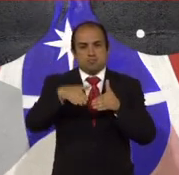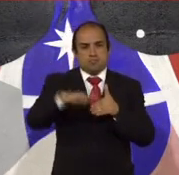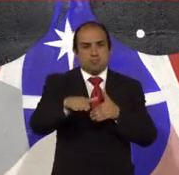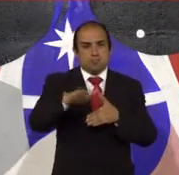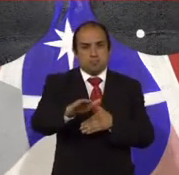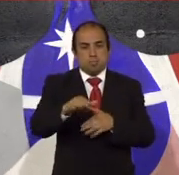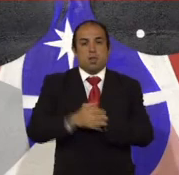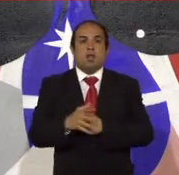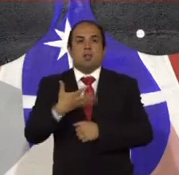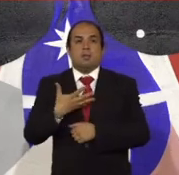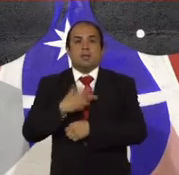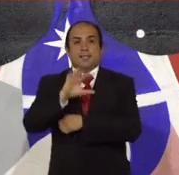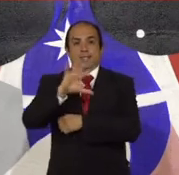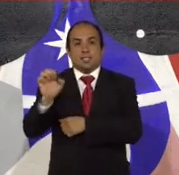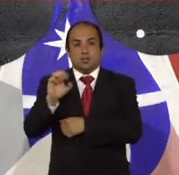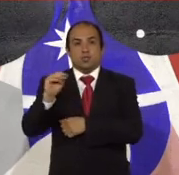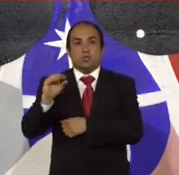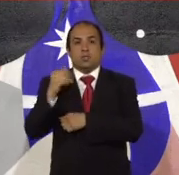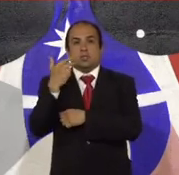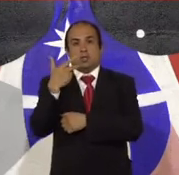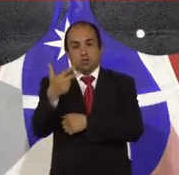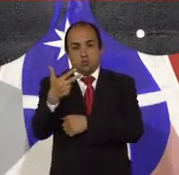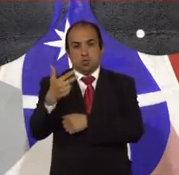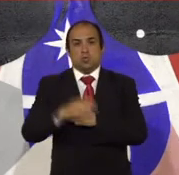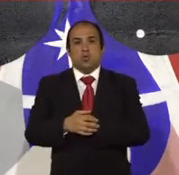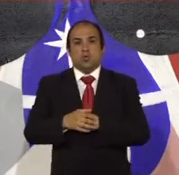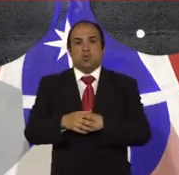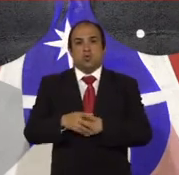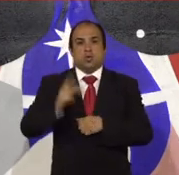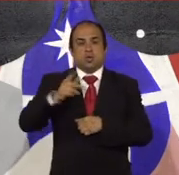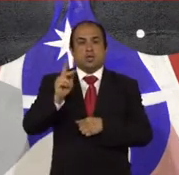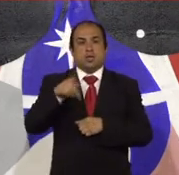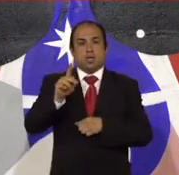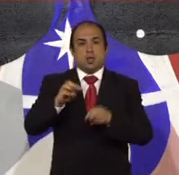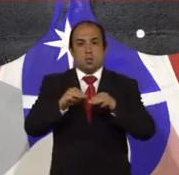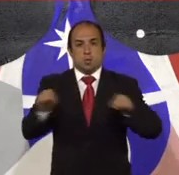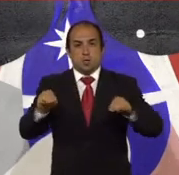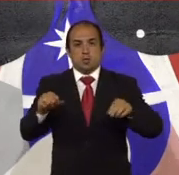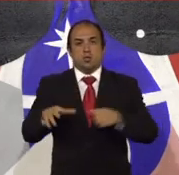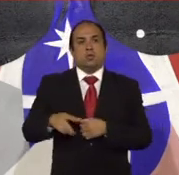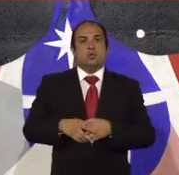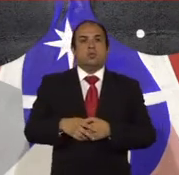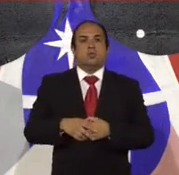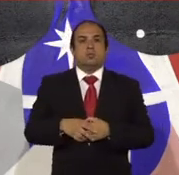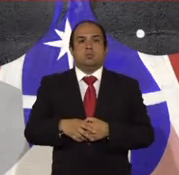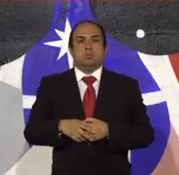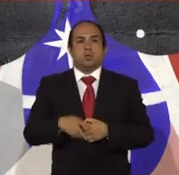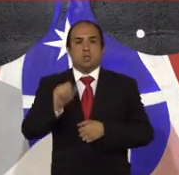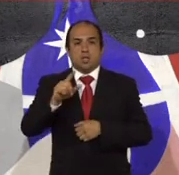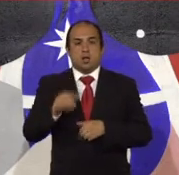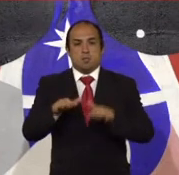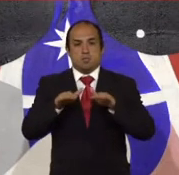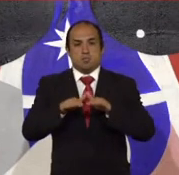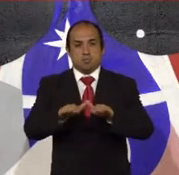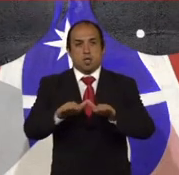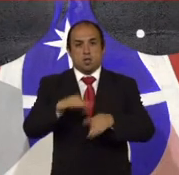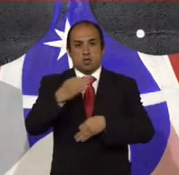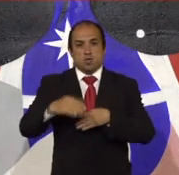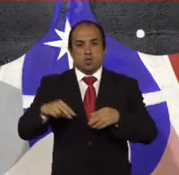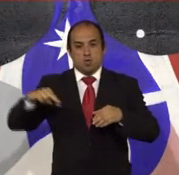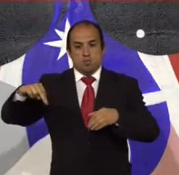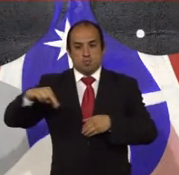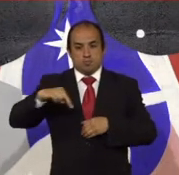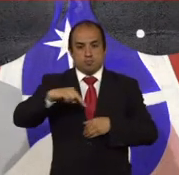598 metros cuadrados de superficie, y además se lleva a cabo adelante el balizamiento de todos los cruces peatonales.